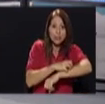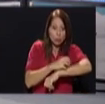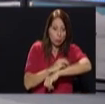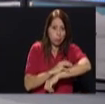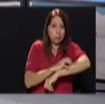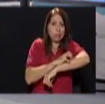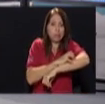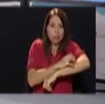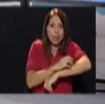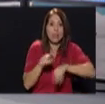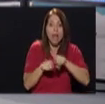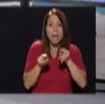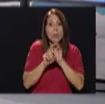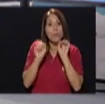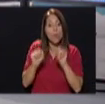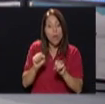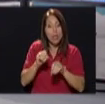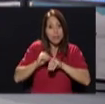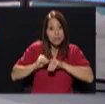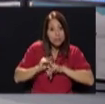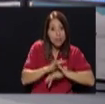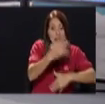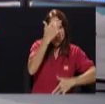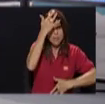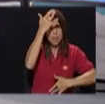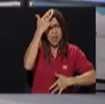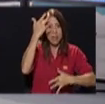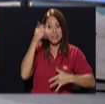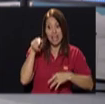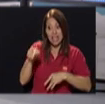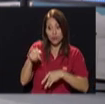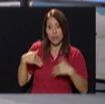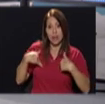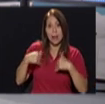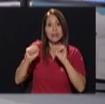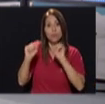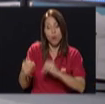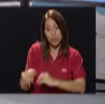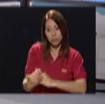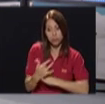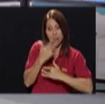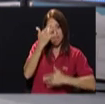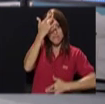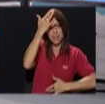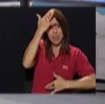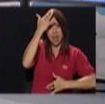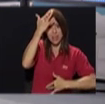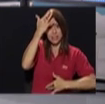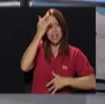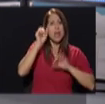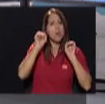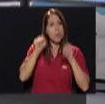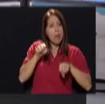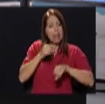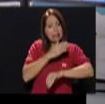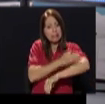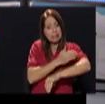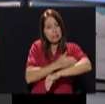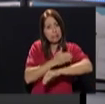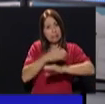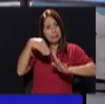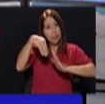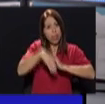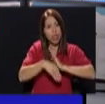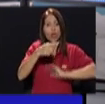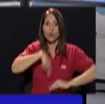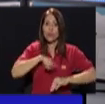es altísimo. Lo otro es la transmisión de enfermedades a la que se refería Carlos Mario. Los animales nos pueden transmitir enfermedades a nosotros que nos pueden hacer mucho daño porque nuestro